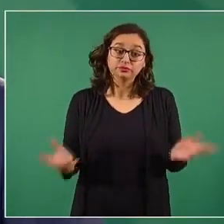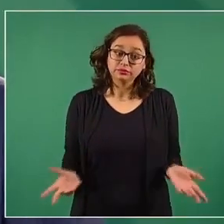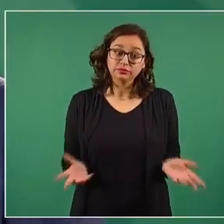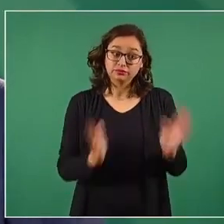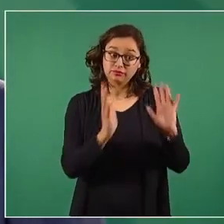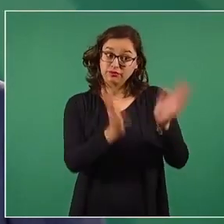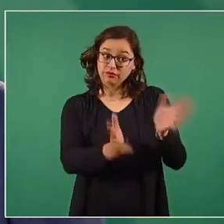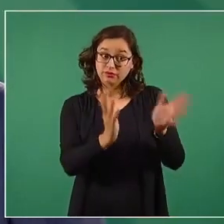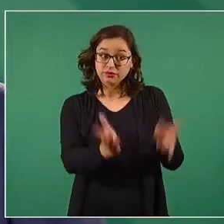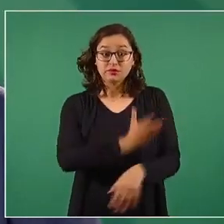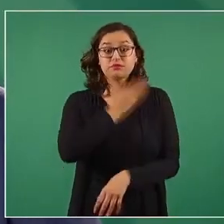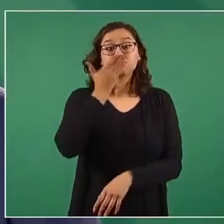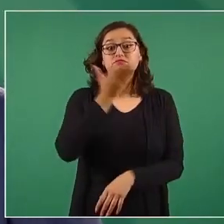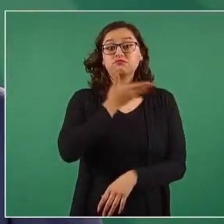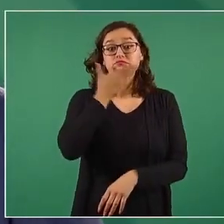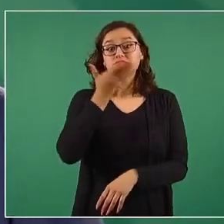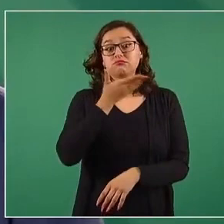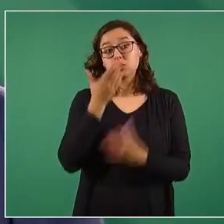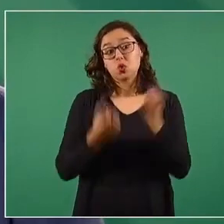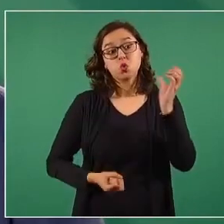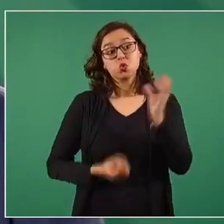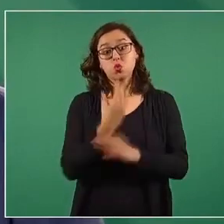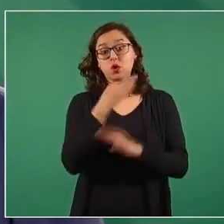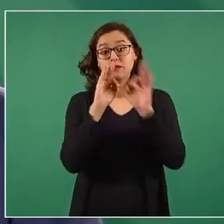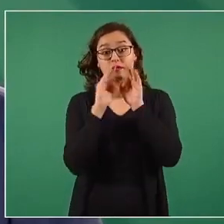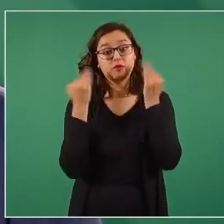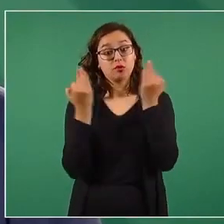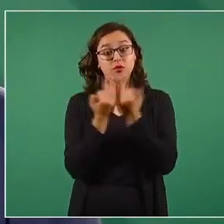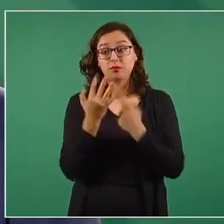acostumbrando a la nueva realidad,